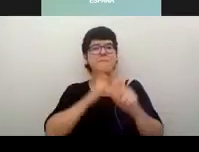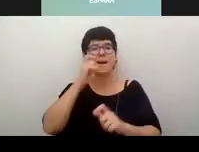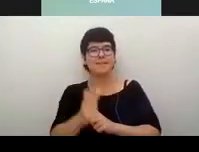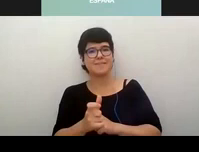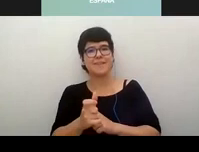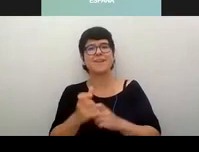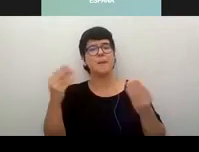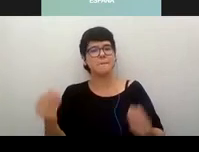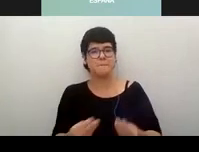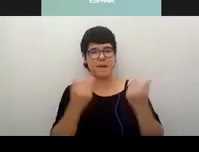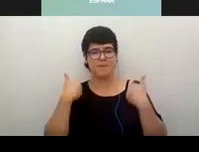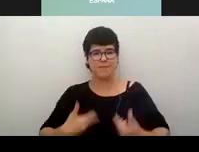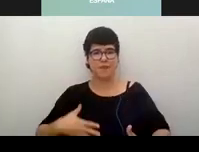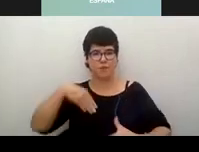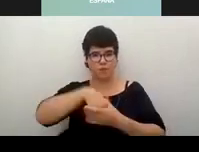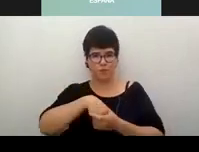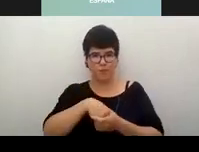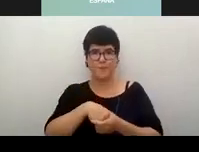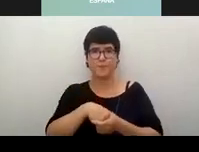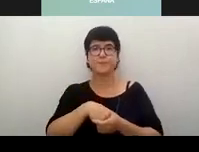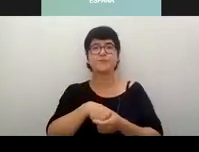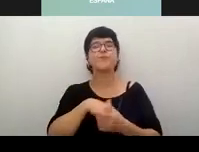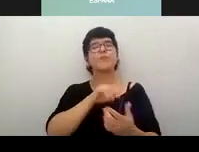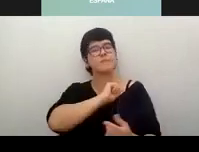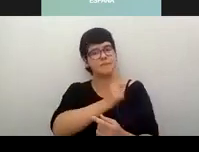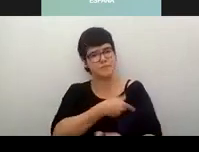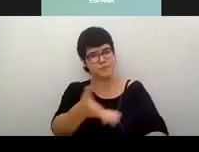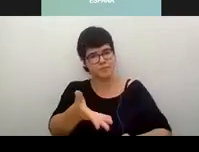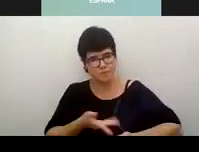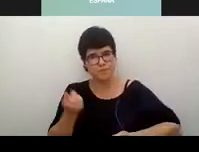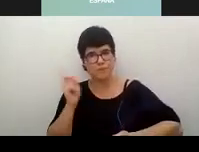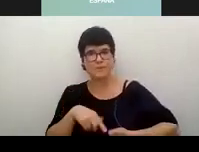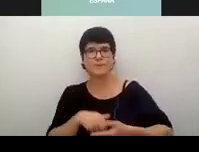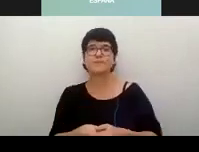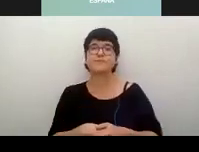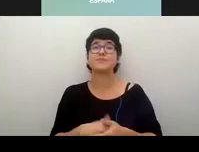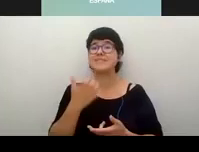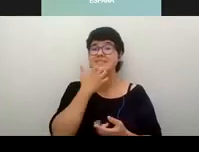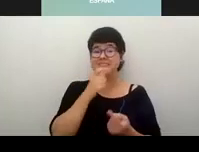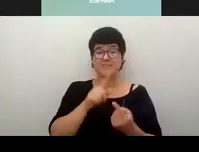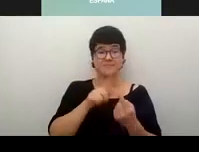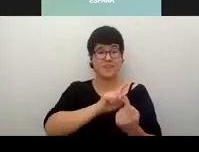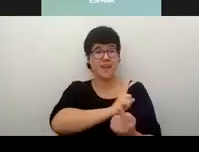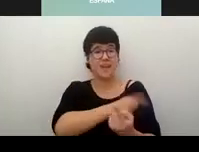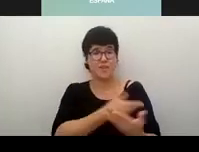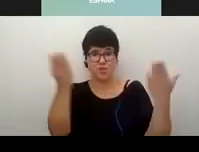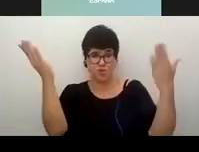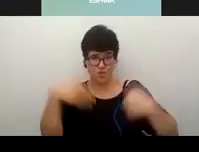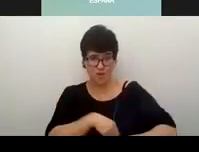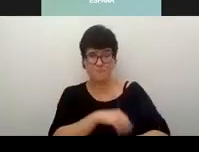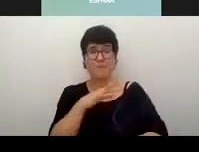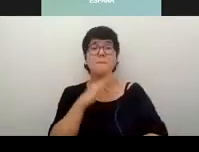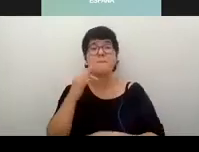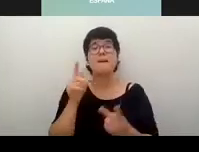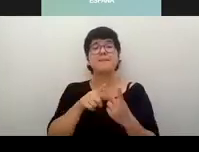del microbioma. Por lo tanto, como decíamos, una ausencia de ejercicio físico y una dieta no